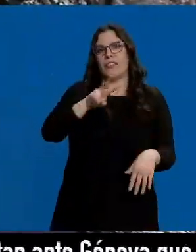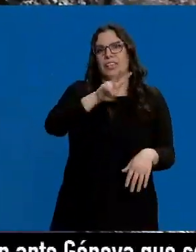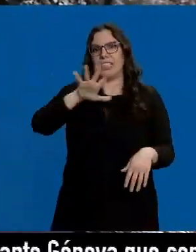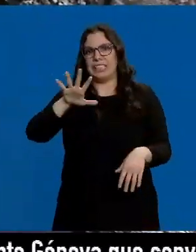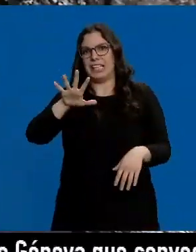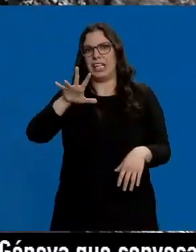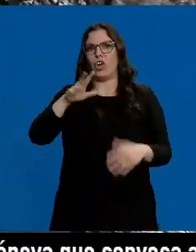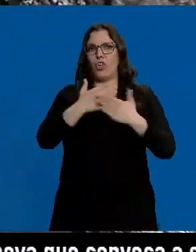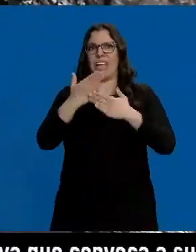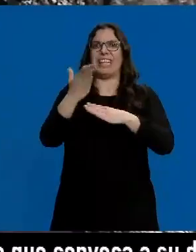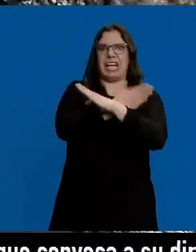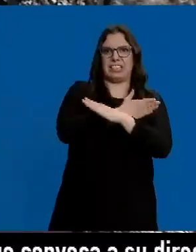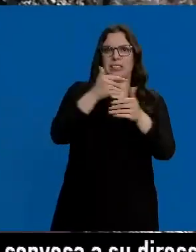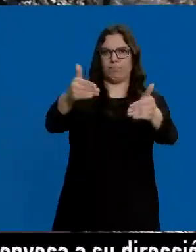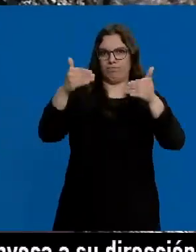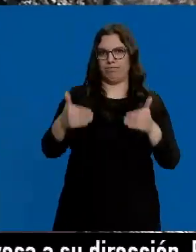están floreciendo antes. De hecho,